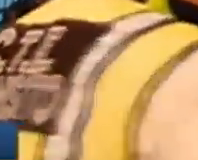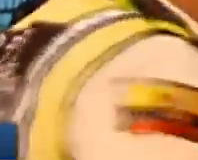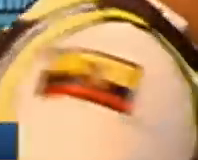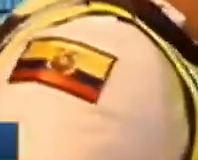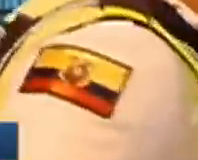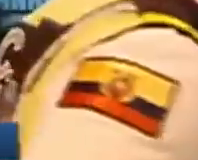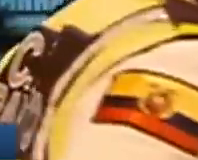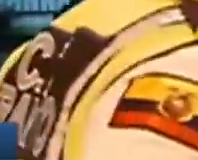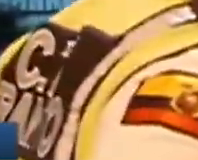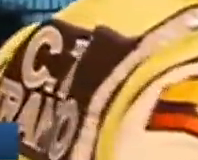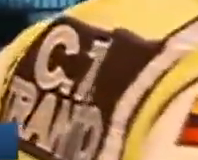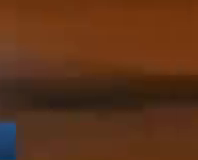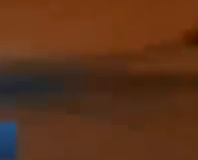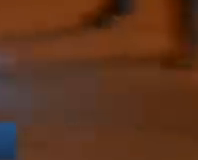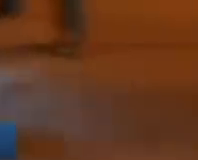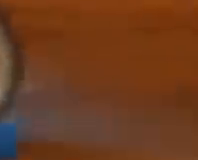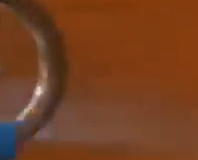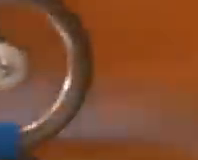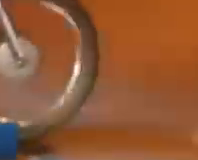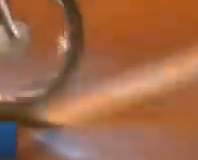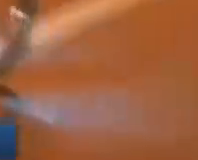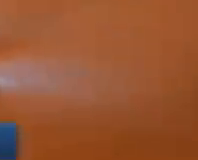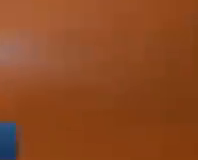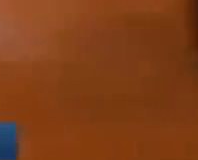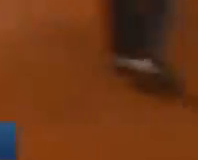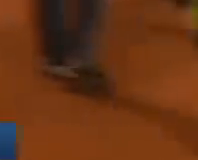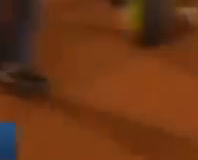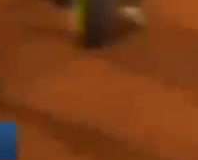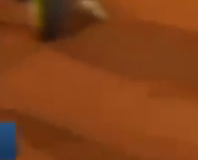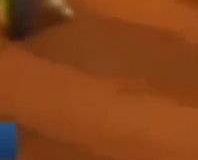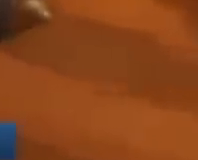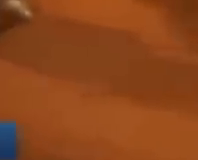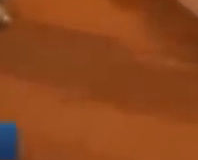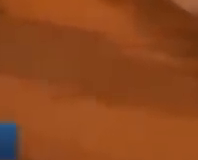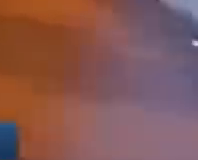Policía realiza operativo de control de motos en Durán.